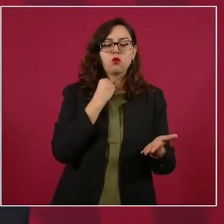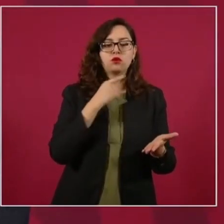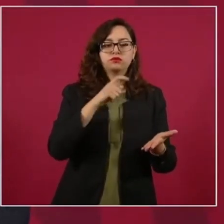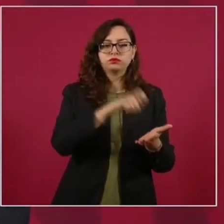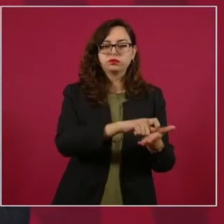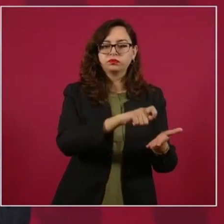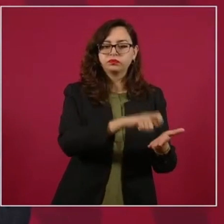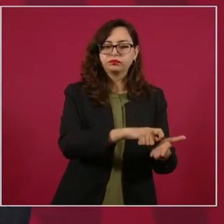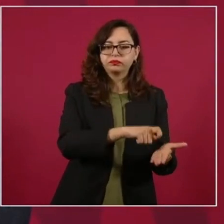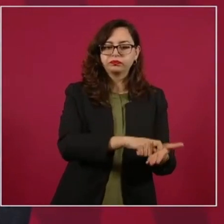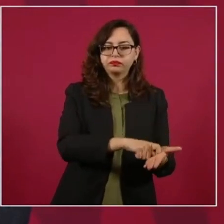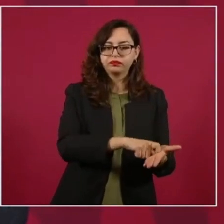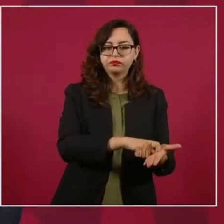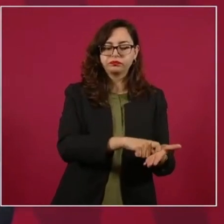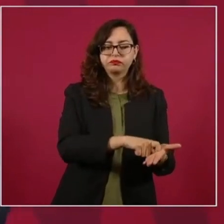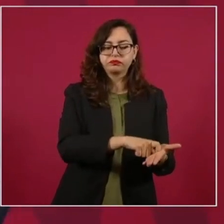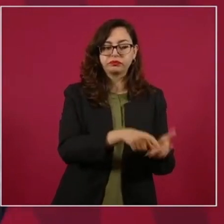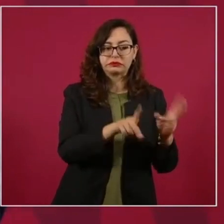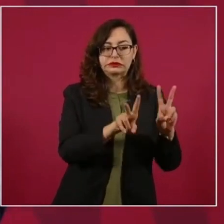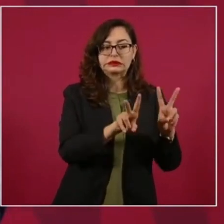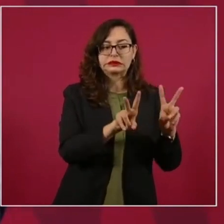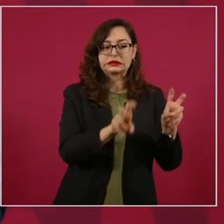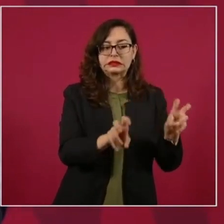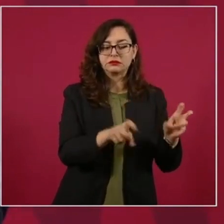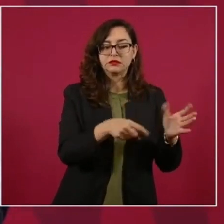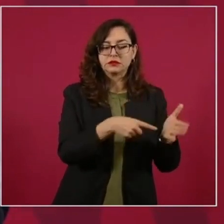que escribió sobre ese tema.